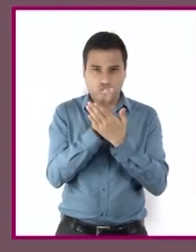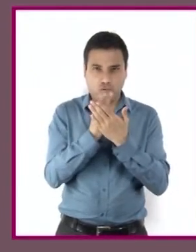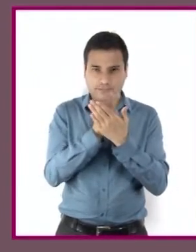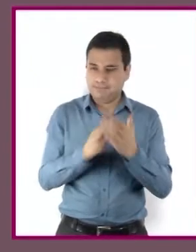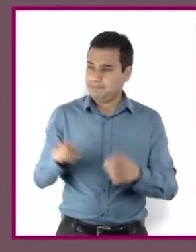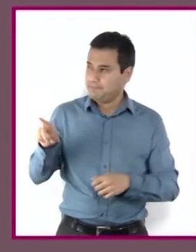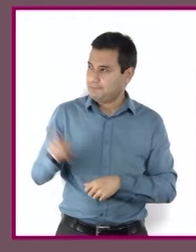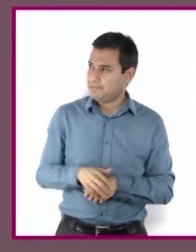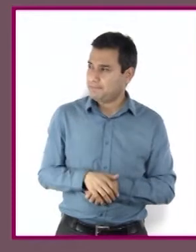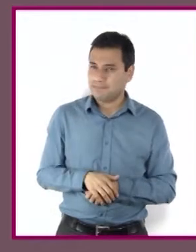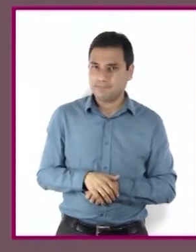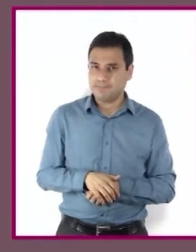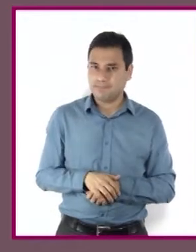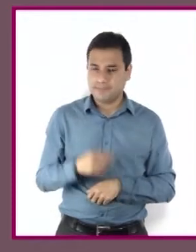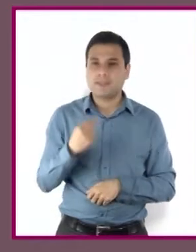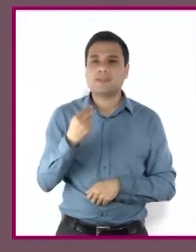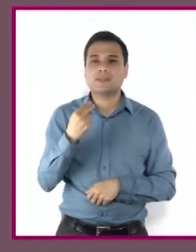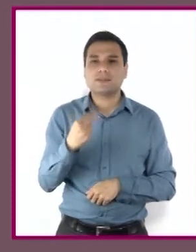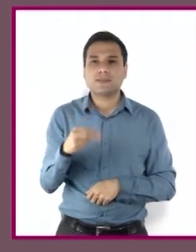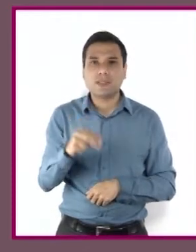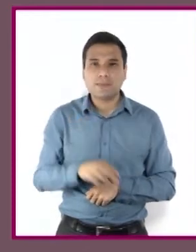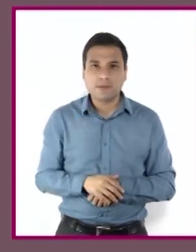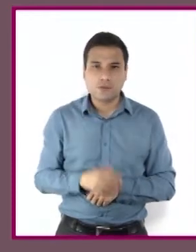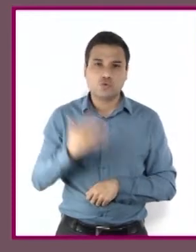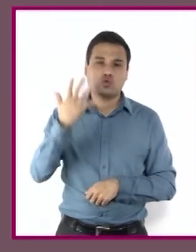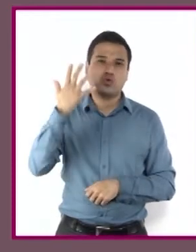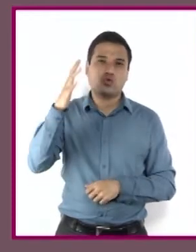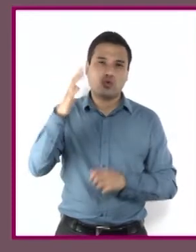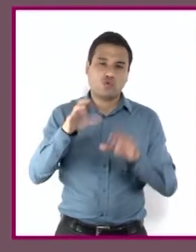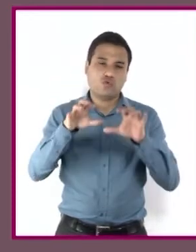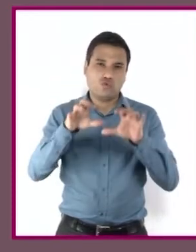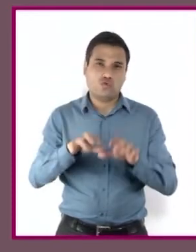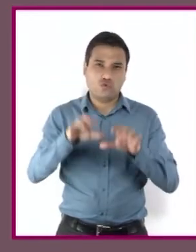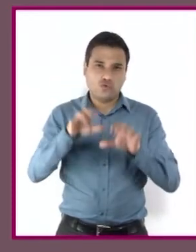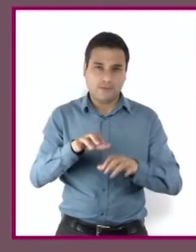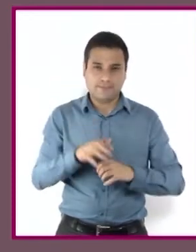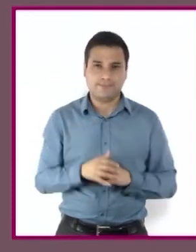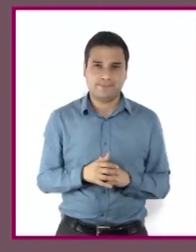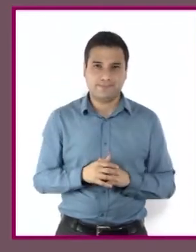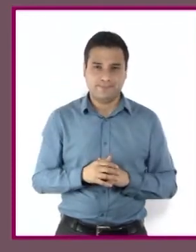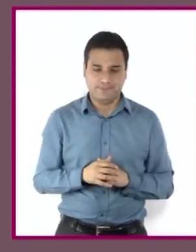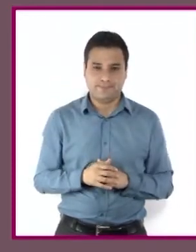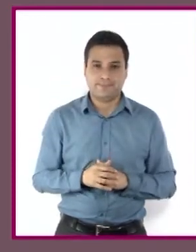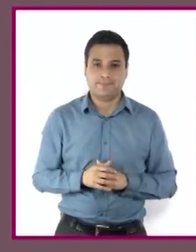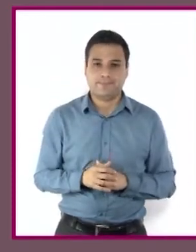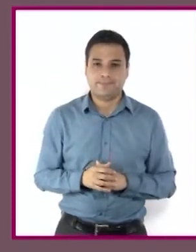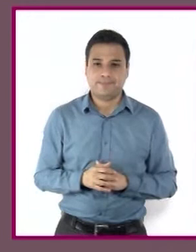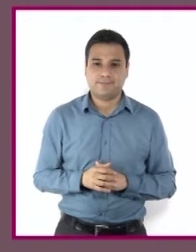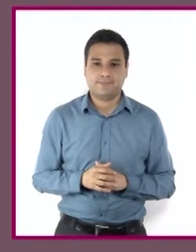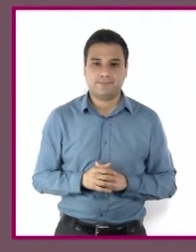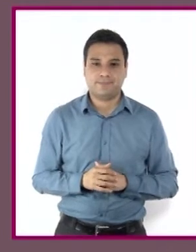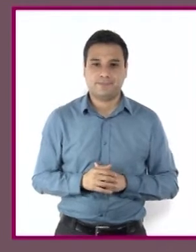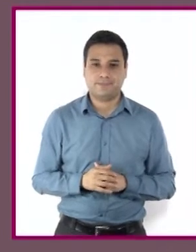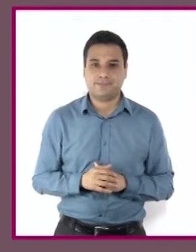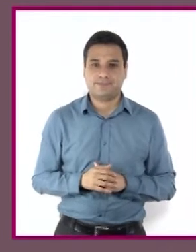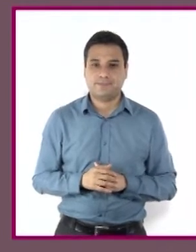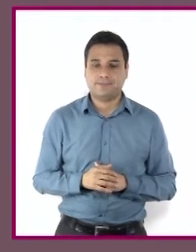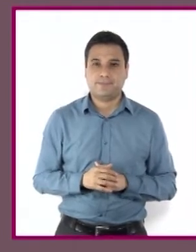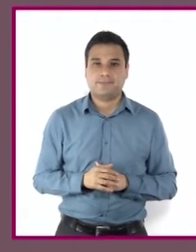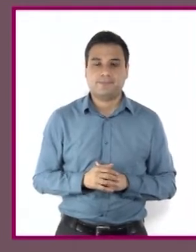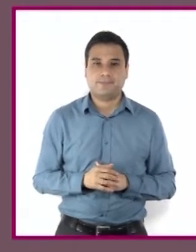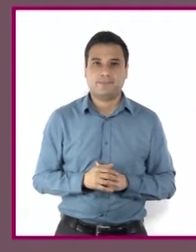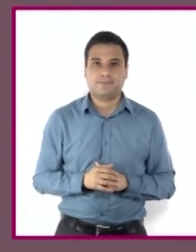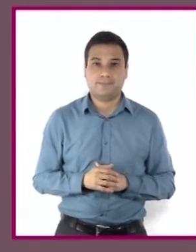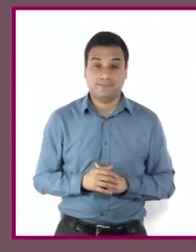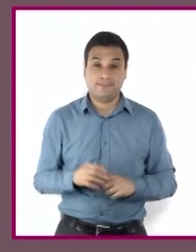se llamó Quiahuitlonatiuh, o sol de lluvia, y se representa con el signo 4 lluvia.